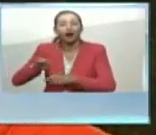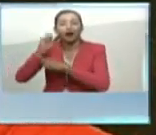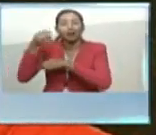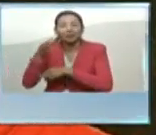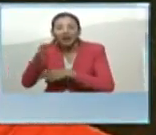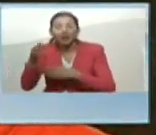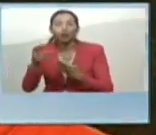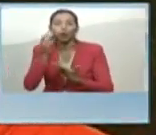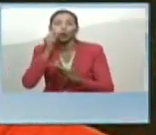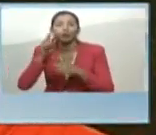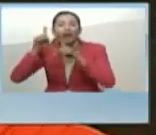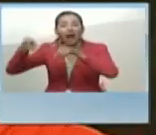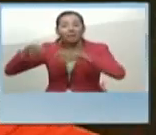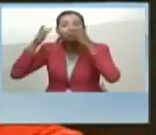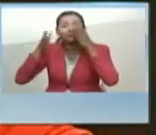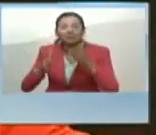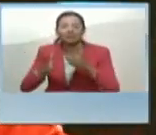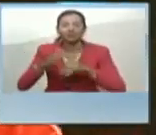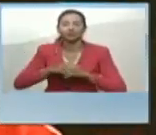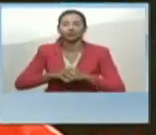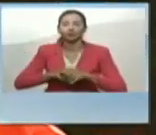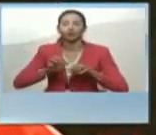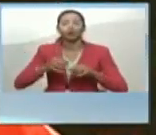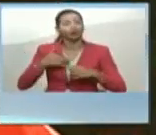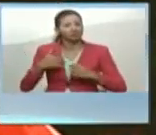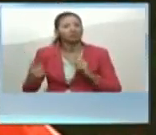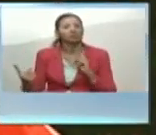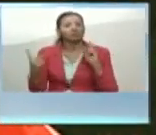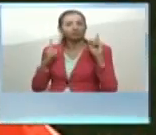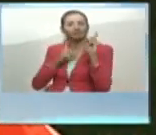trabajadores, trabajadoras, clase obrera, pónganse mis zapatos